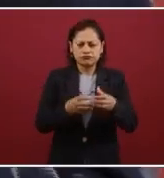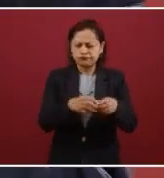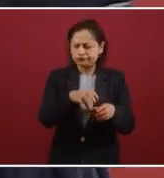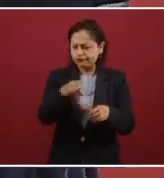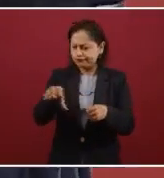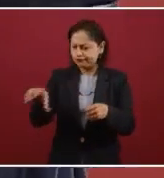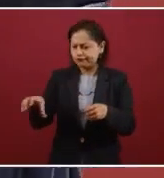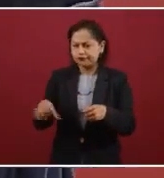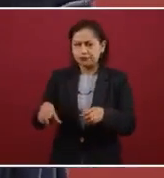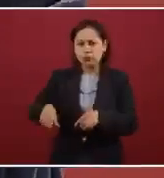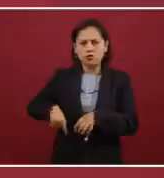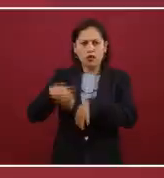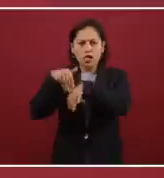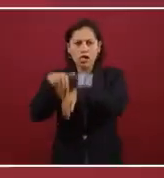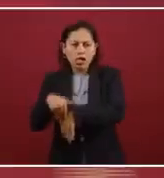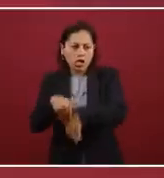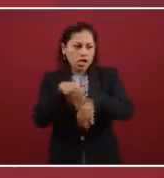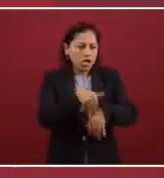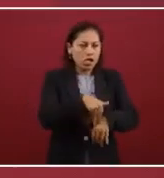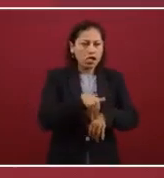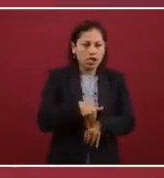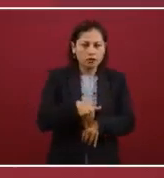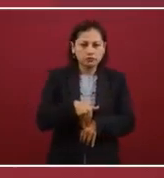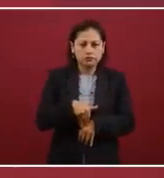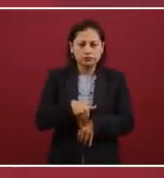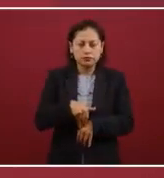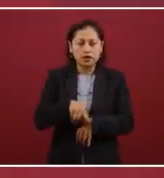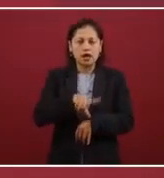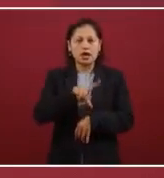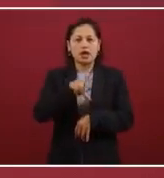Entonces, cuando se da la separación